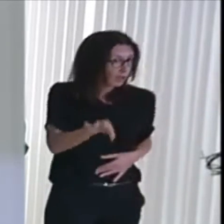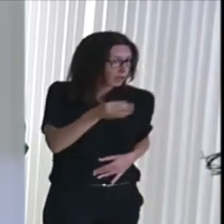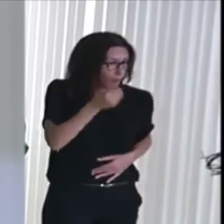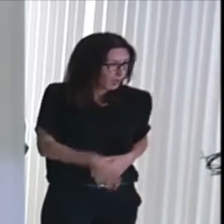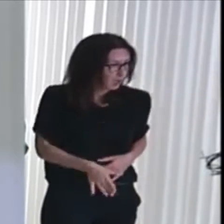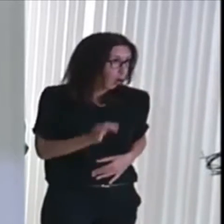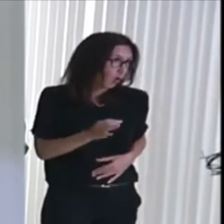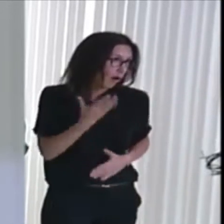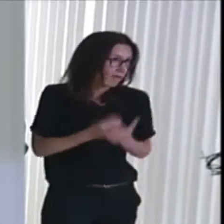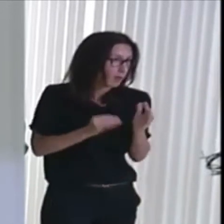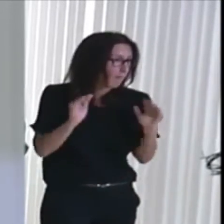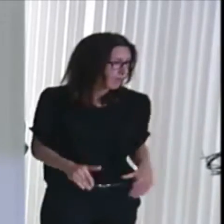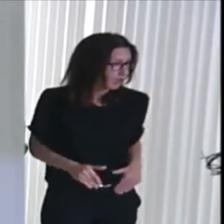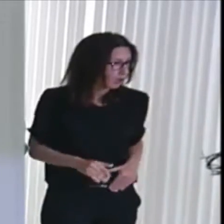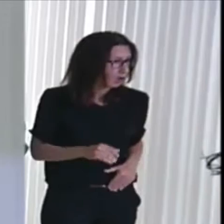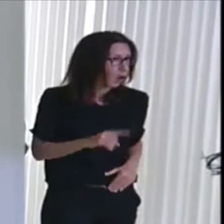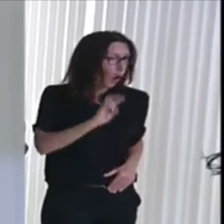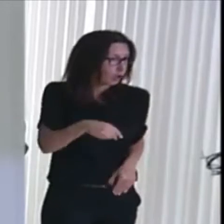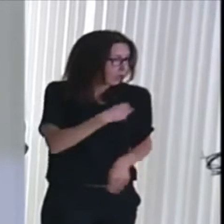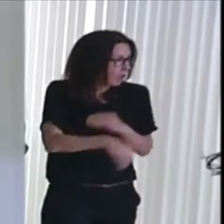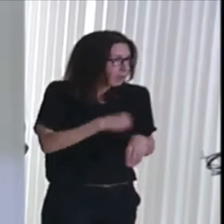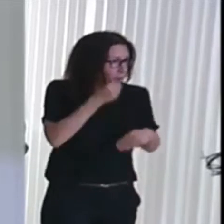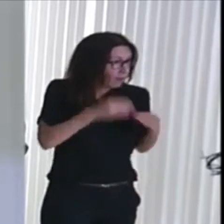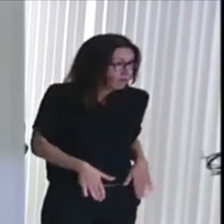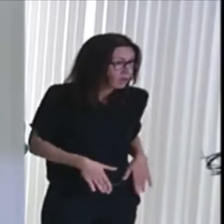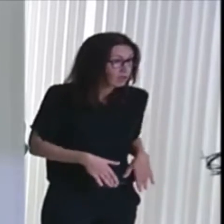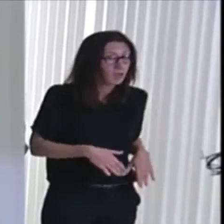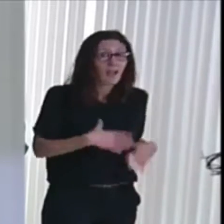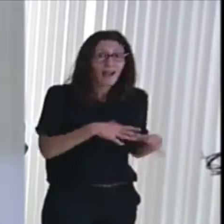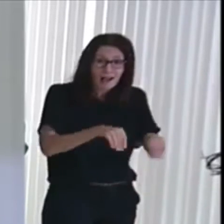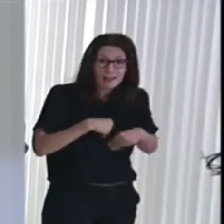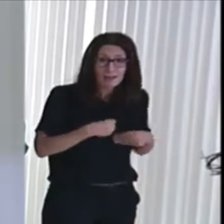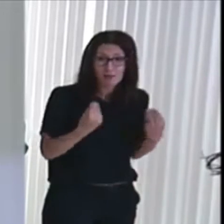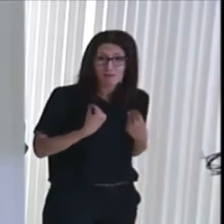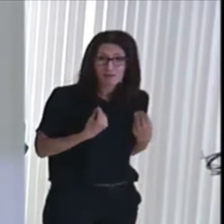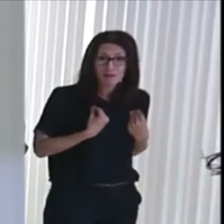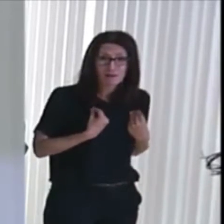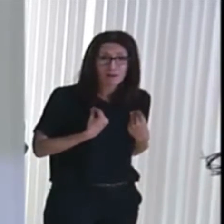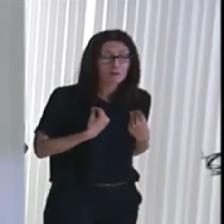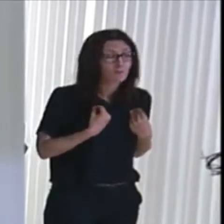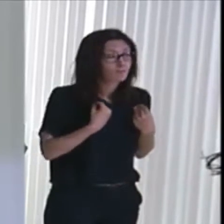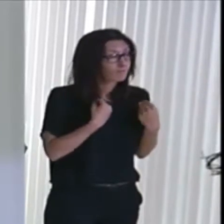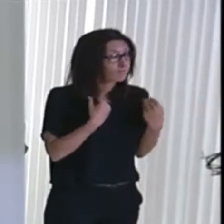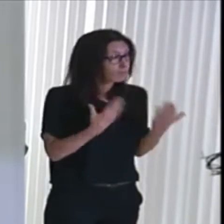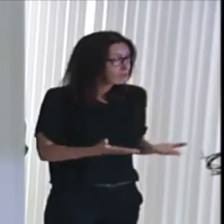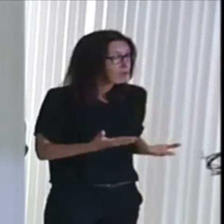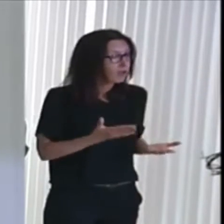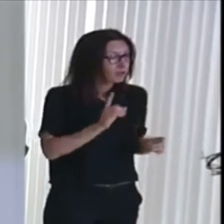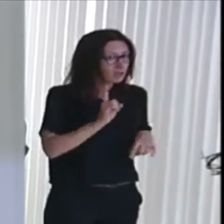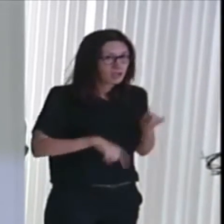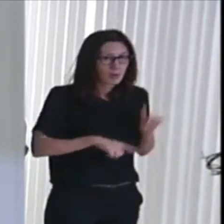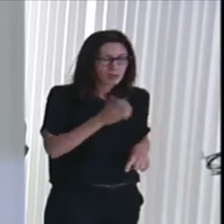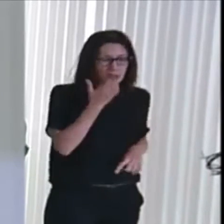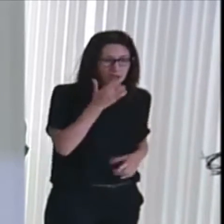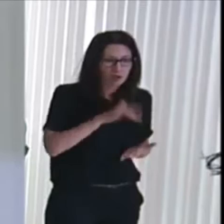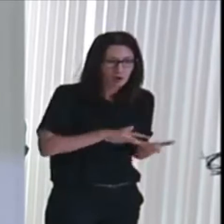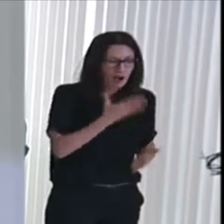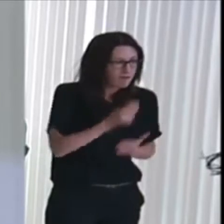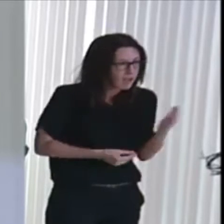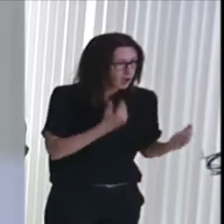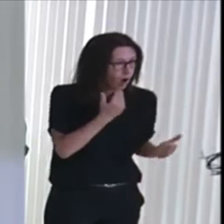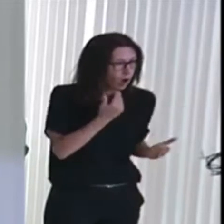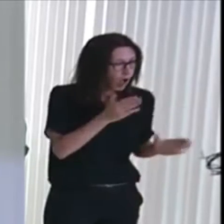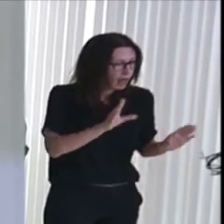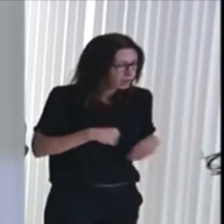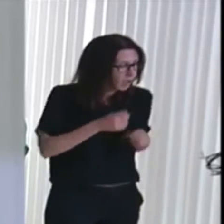equivocas tanto, y a veces lo haces muy bien. Y vivir con eso y sobrellevar cómo te encuentras cuando te has equivocado y te